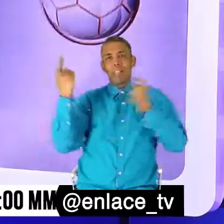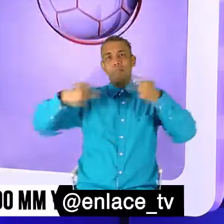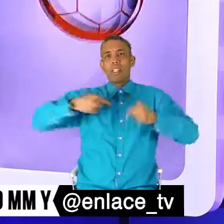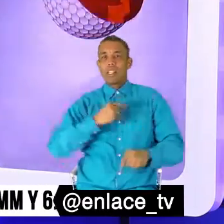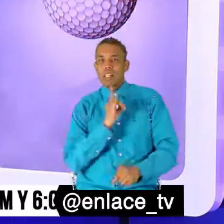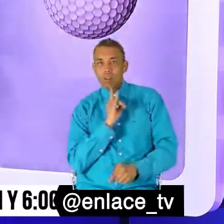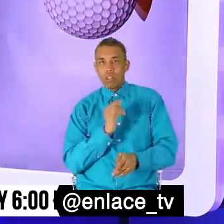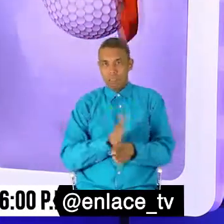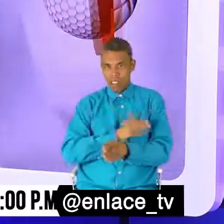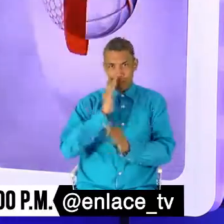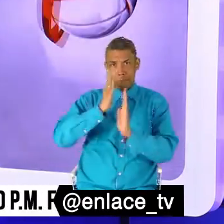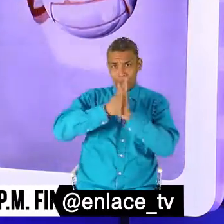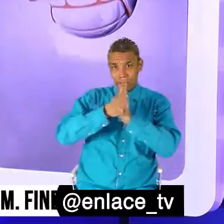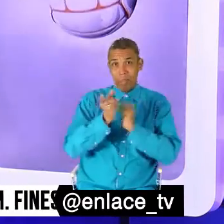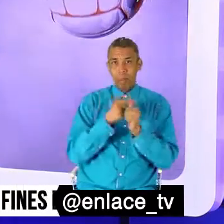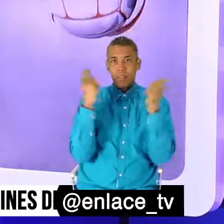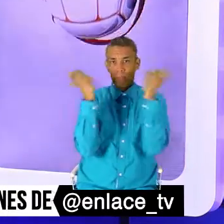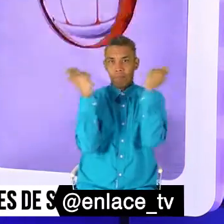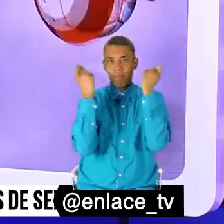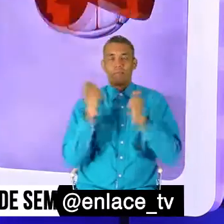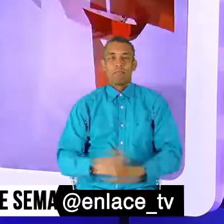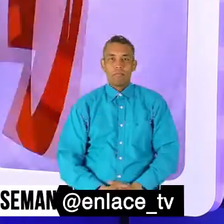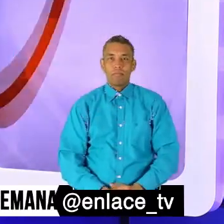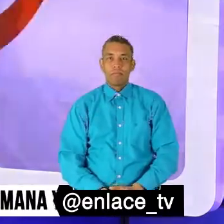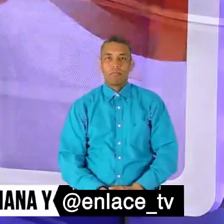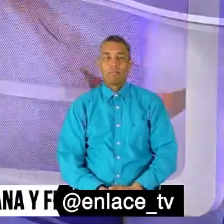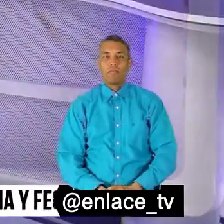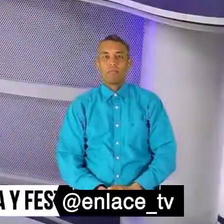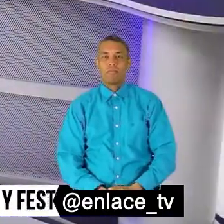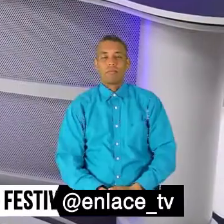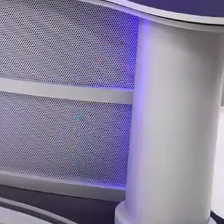minutos, es el momento de nuestros patrocinadores, ya regresamos.